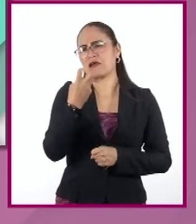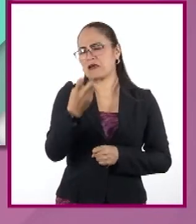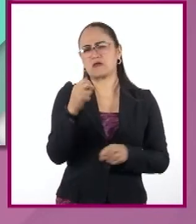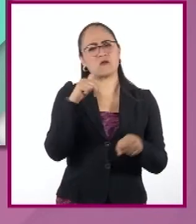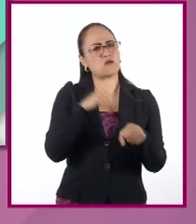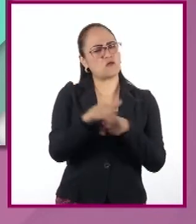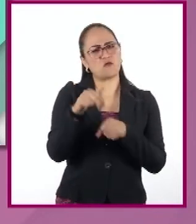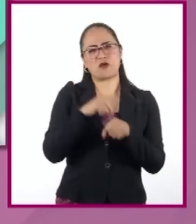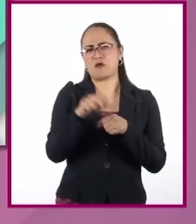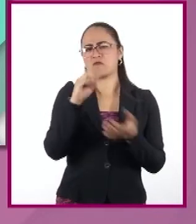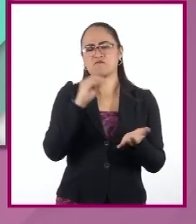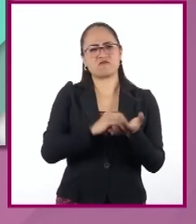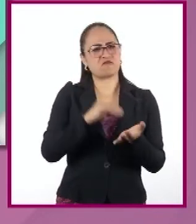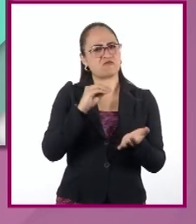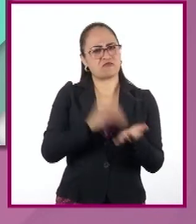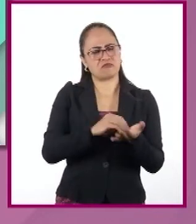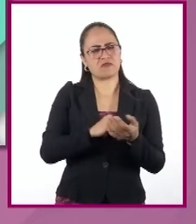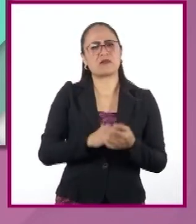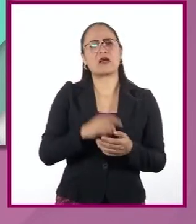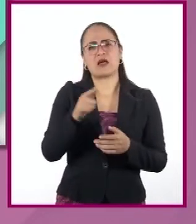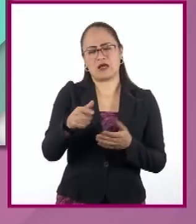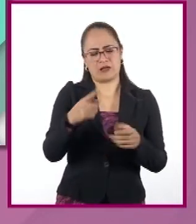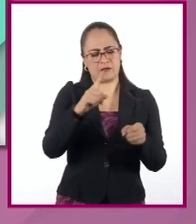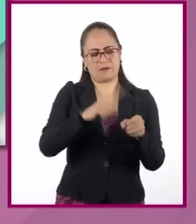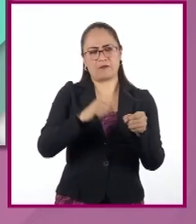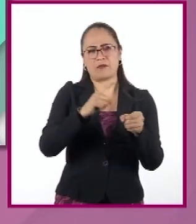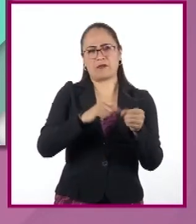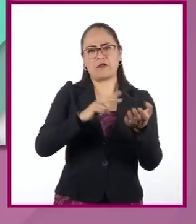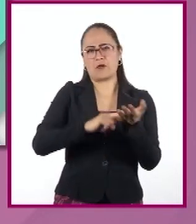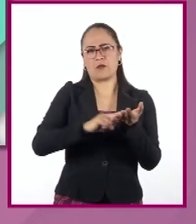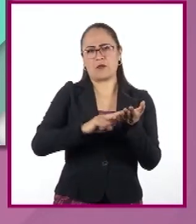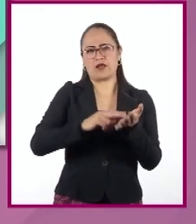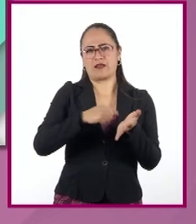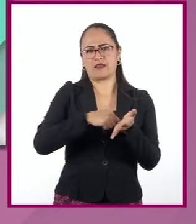una constante y lo subrayamos de color verde.